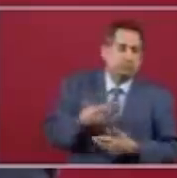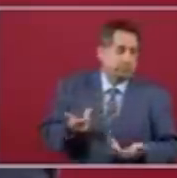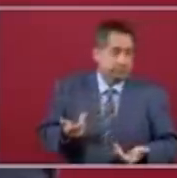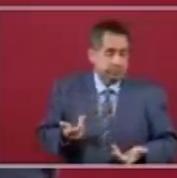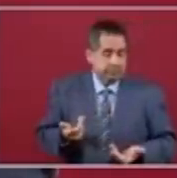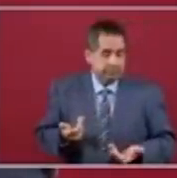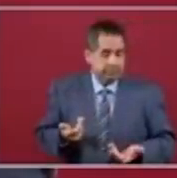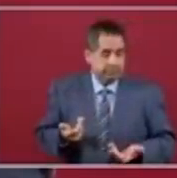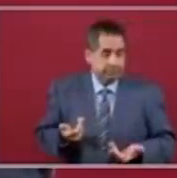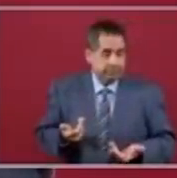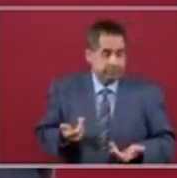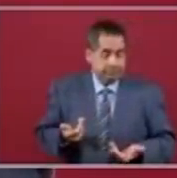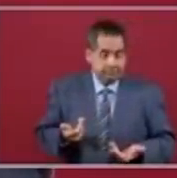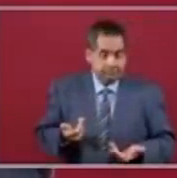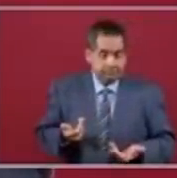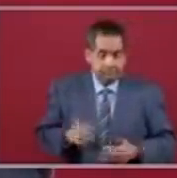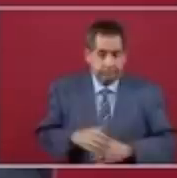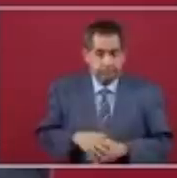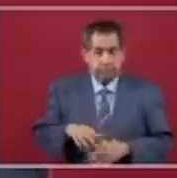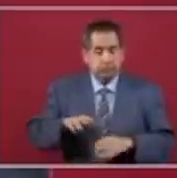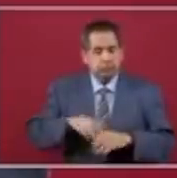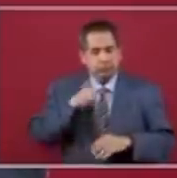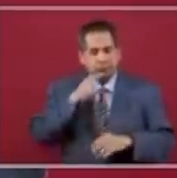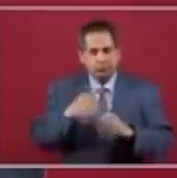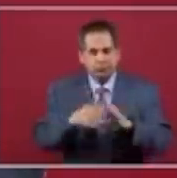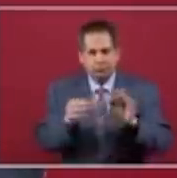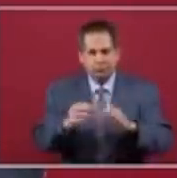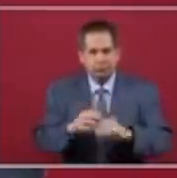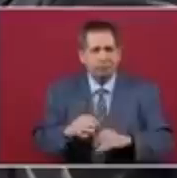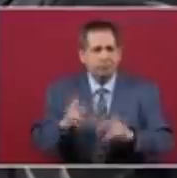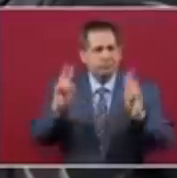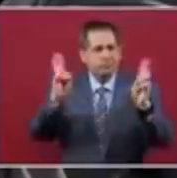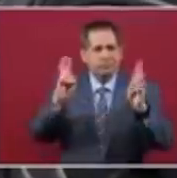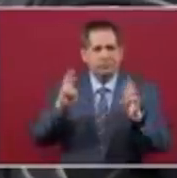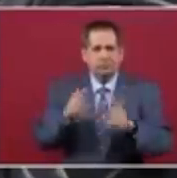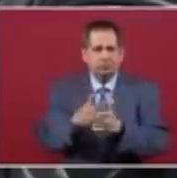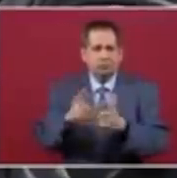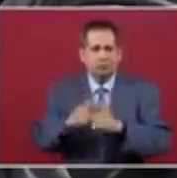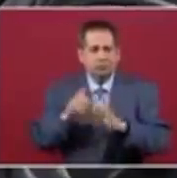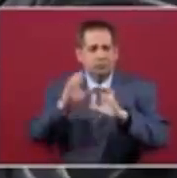y como dice la canción de Calle 13, ¿no? Todos a